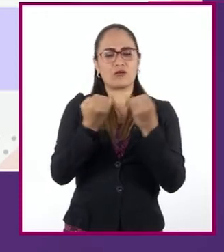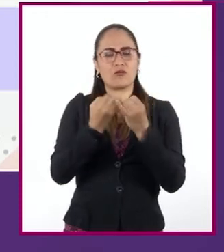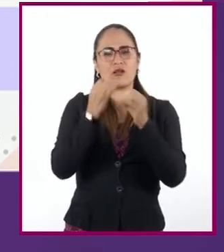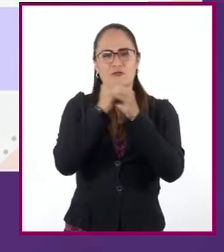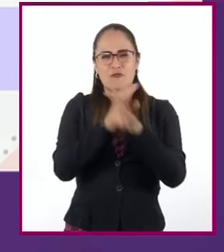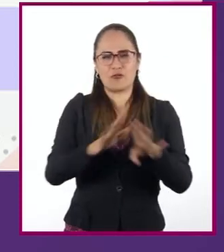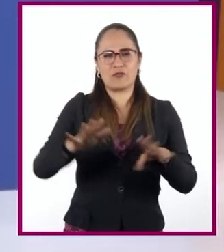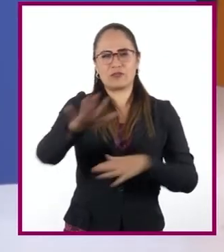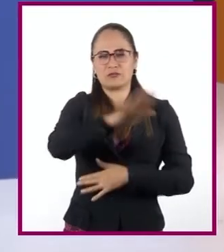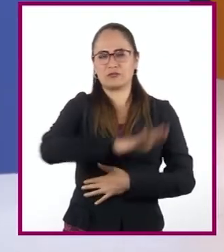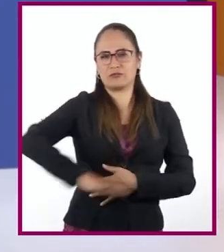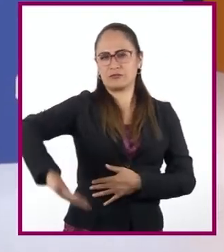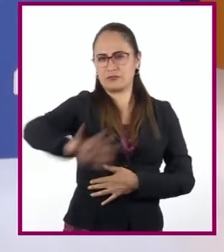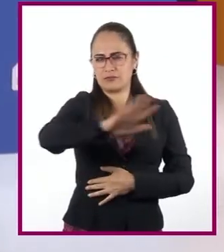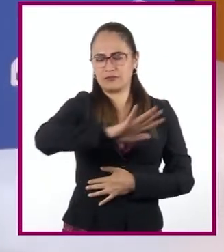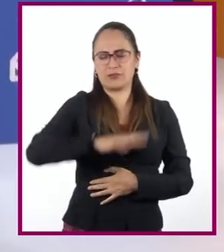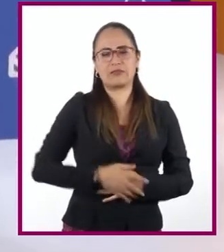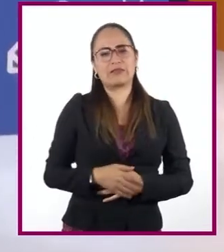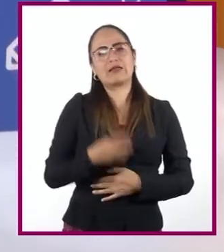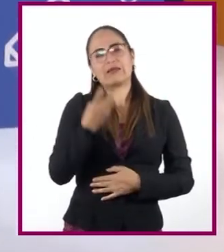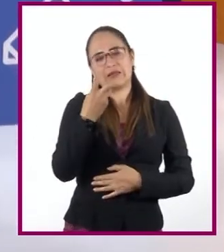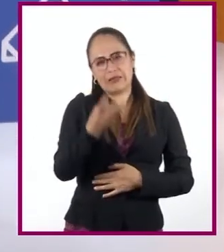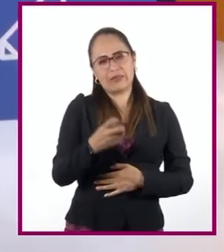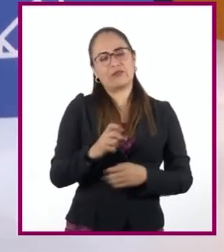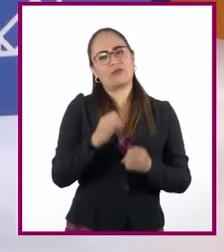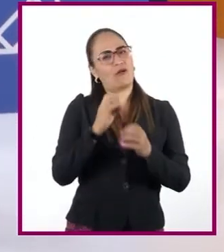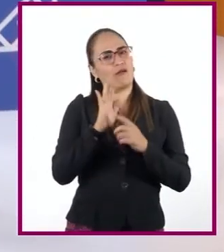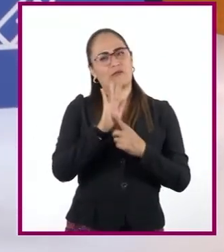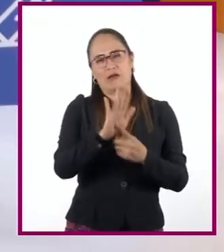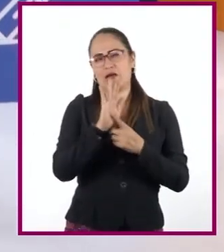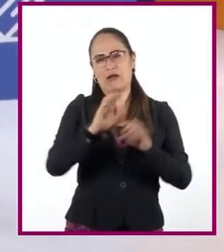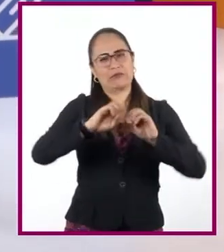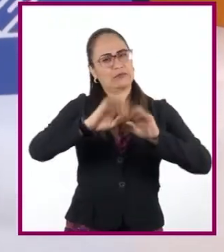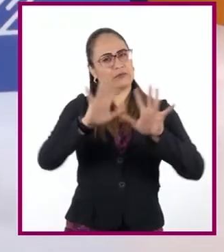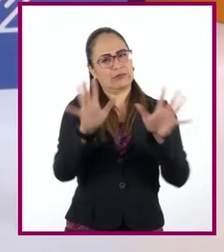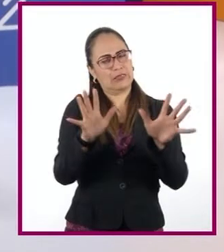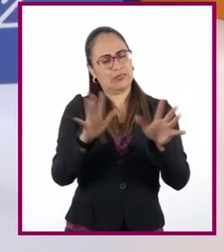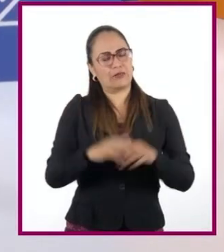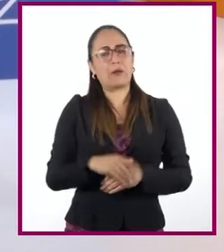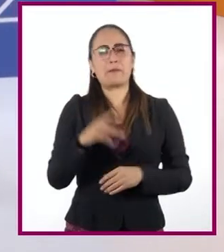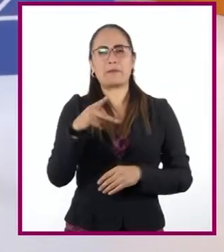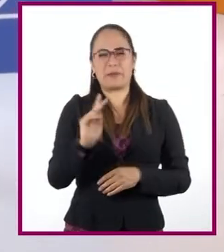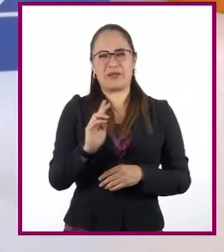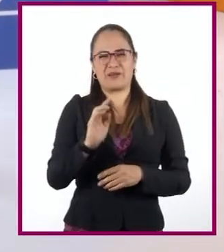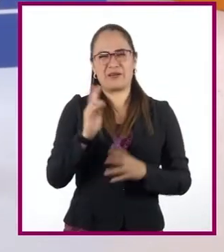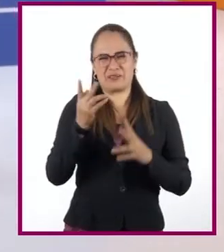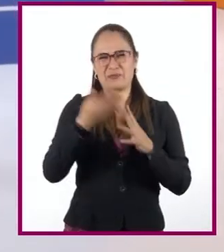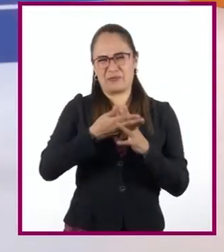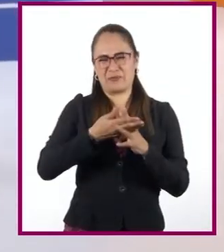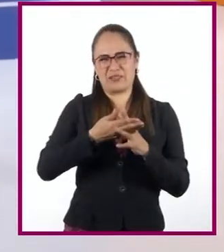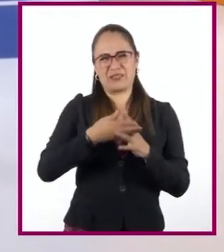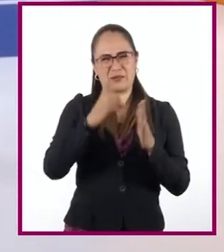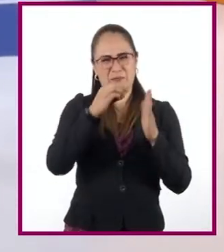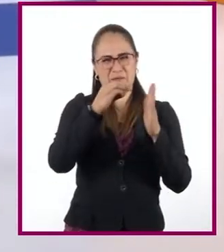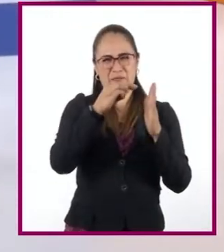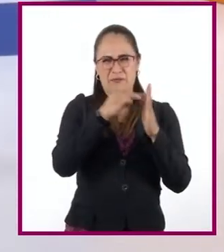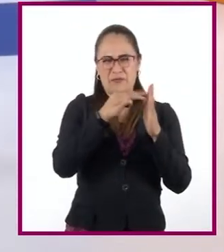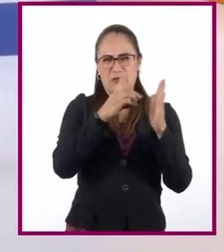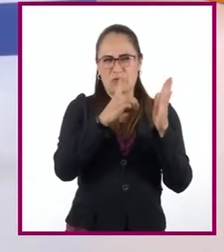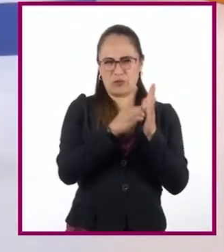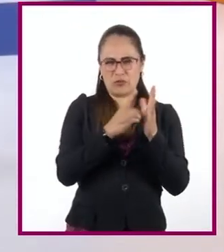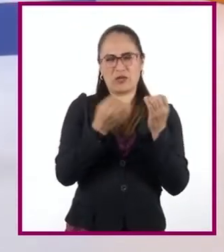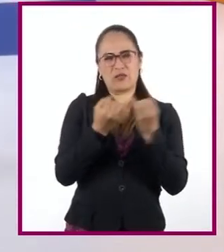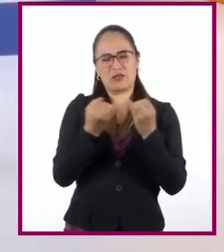sociodemográficos. Digamos que esas son las partes evidentes, pero como lo vimos en el apartado de metodología, así como en el de